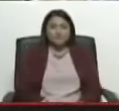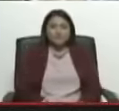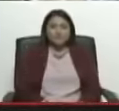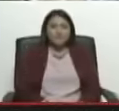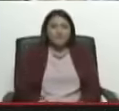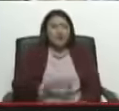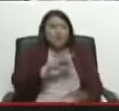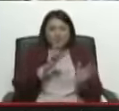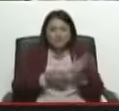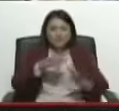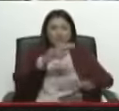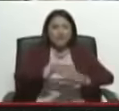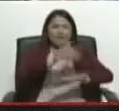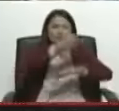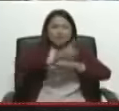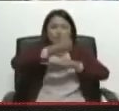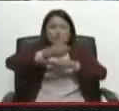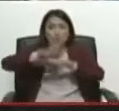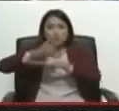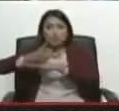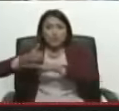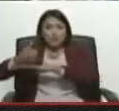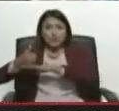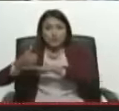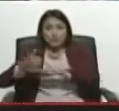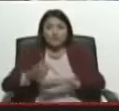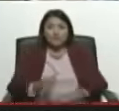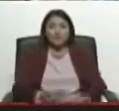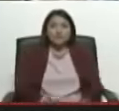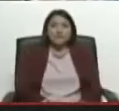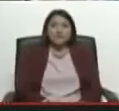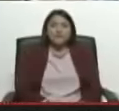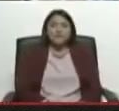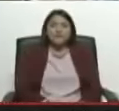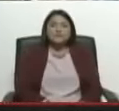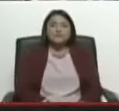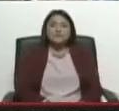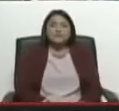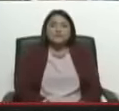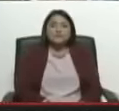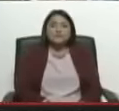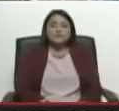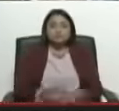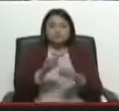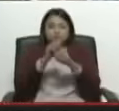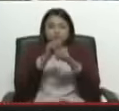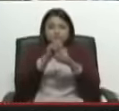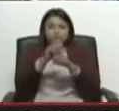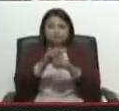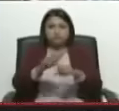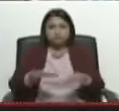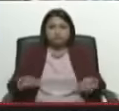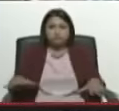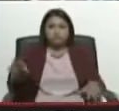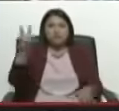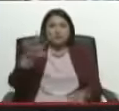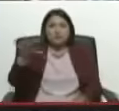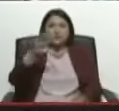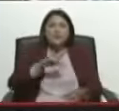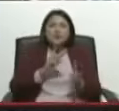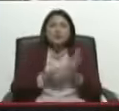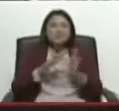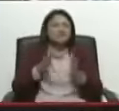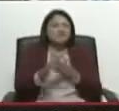rectores se han desplegado a nivel nacional para cumplir una de las